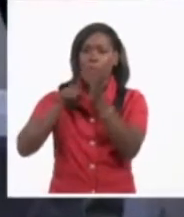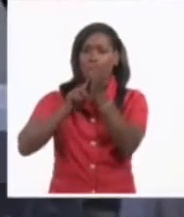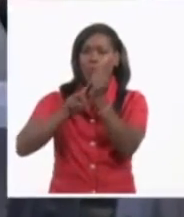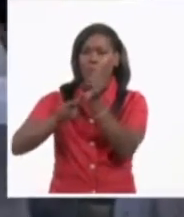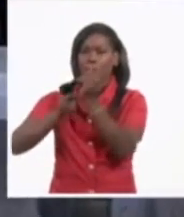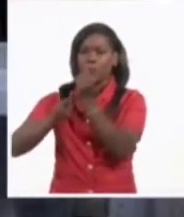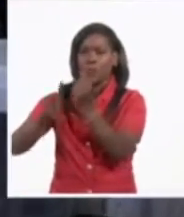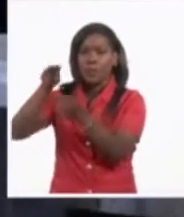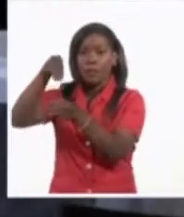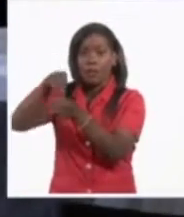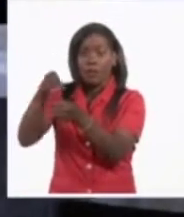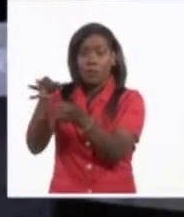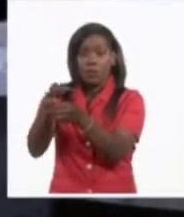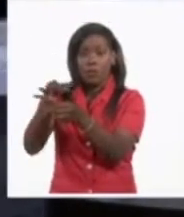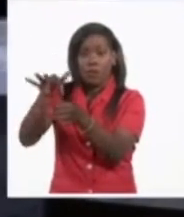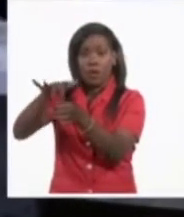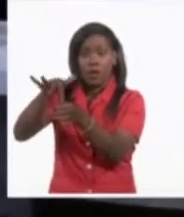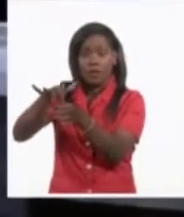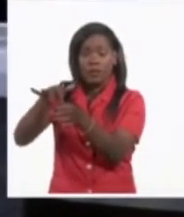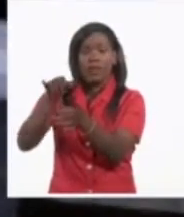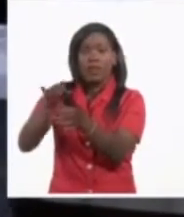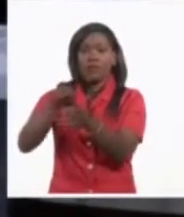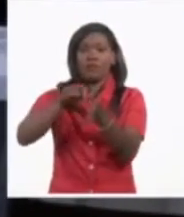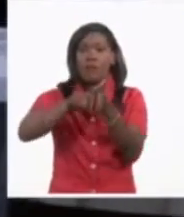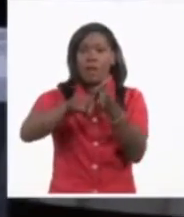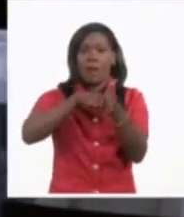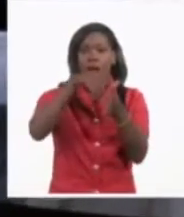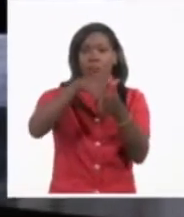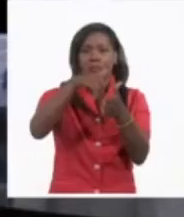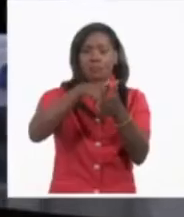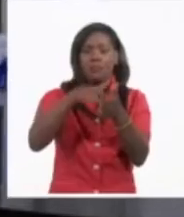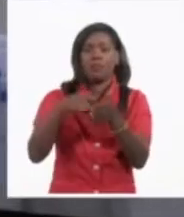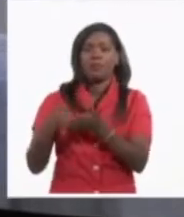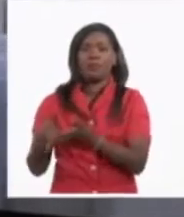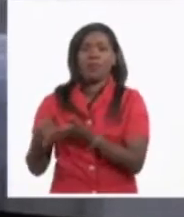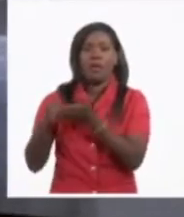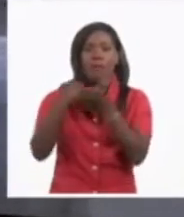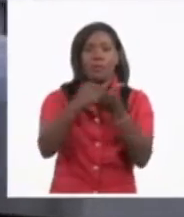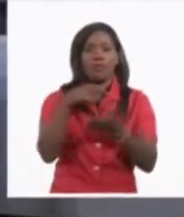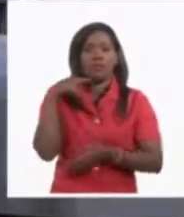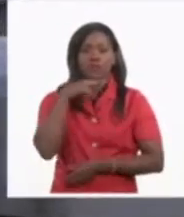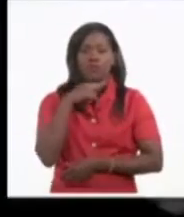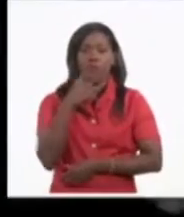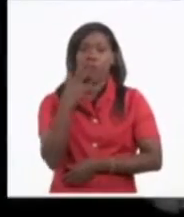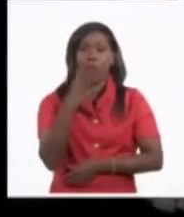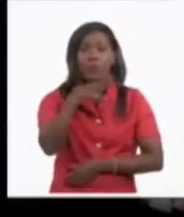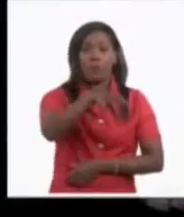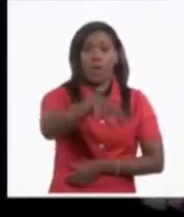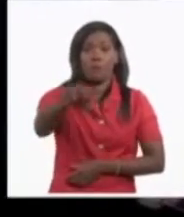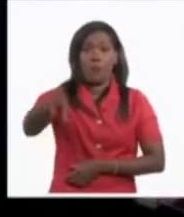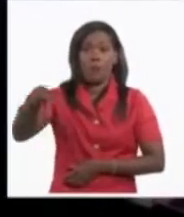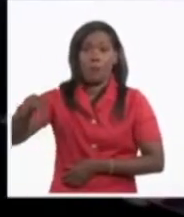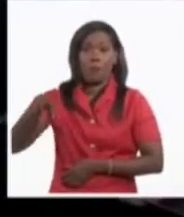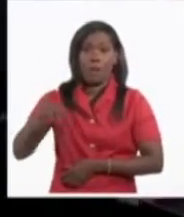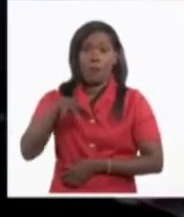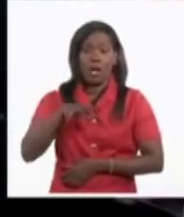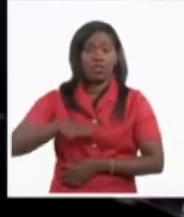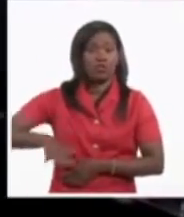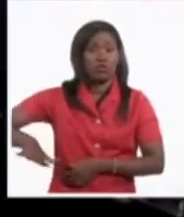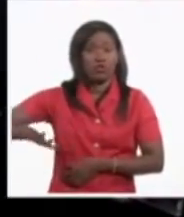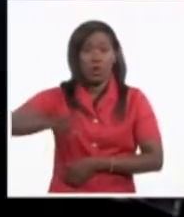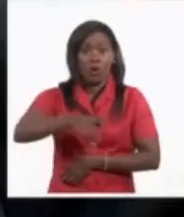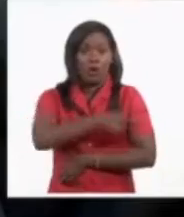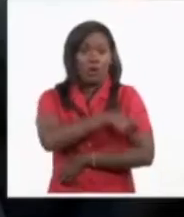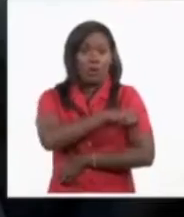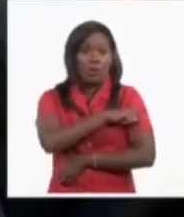Zaporizhzhia y Jersón, celebraron un referendo sobre su incorporación a Rusia. En las 4 regiones, los votantes apoyaron esta decisión por